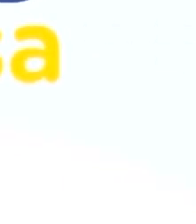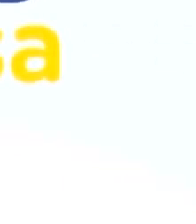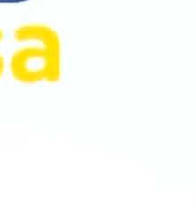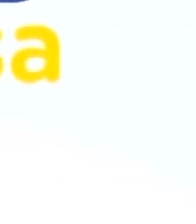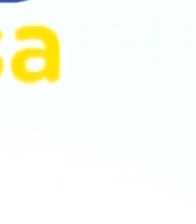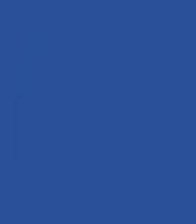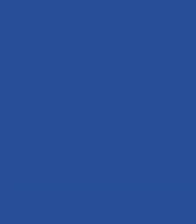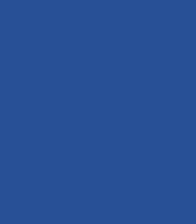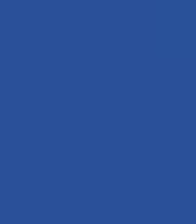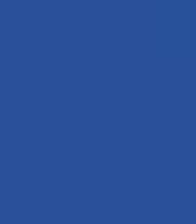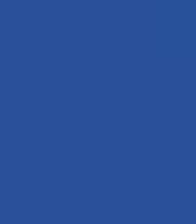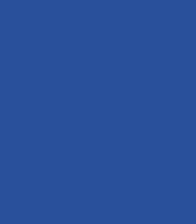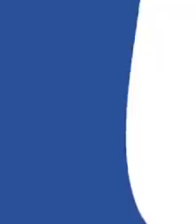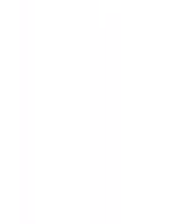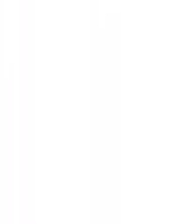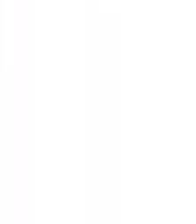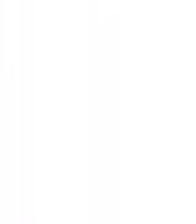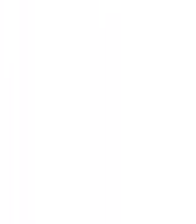casa.